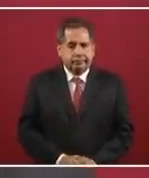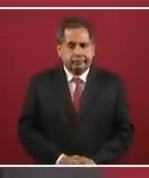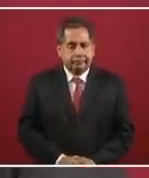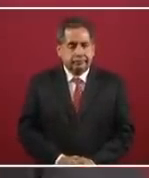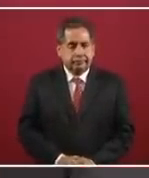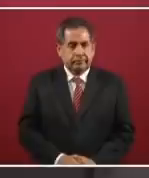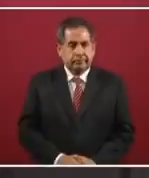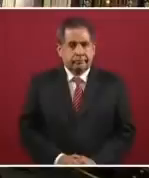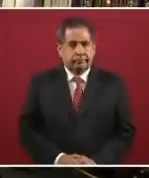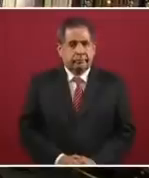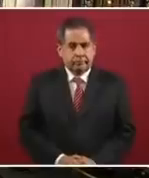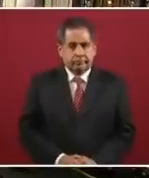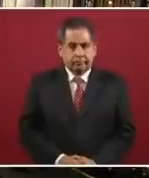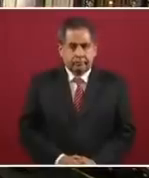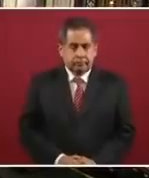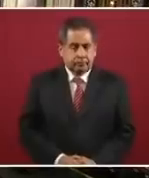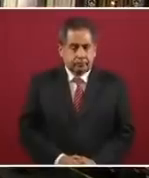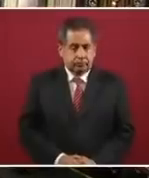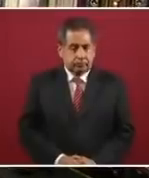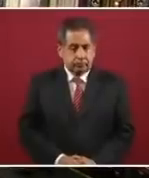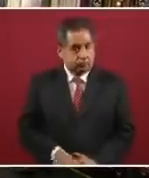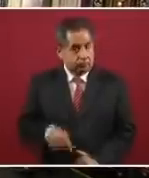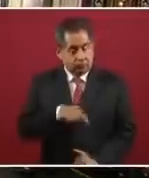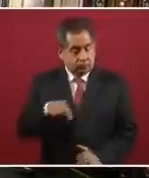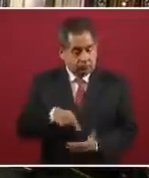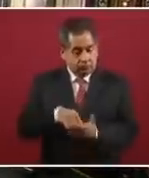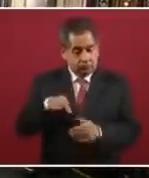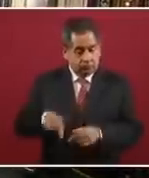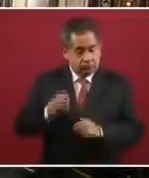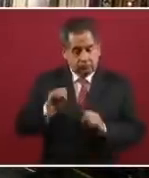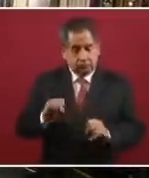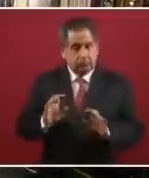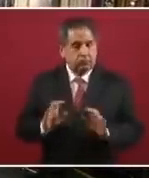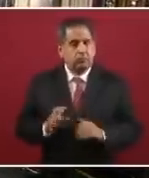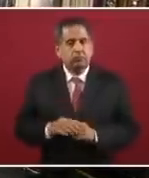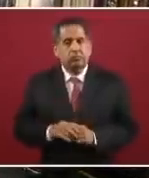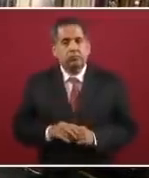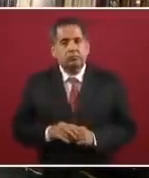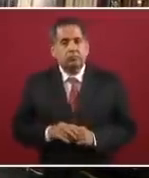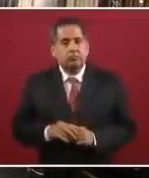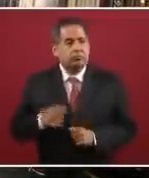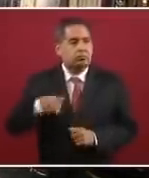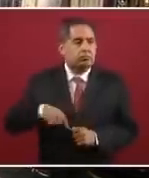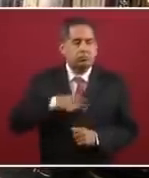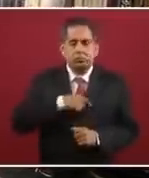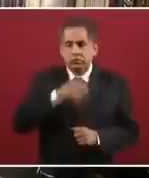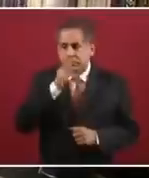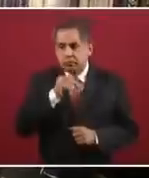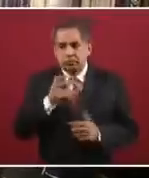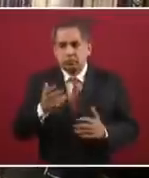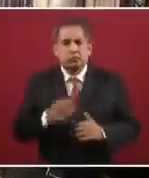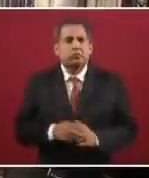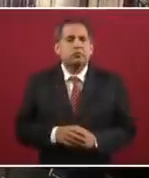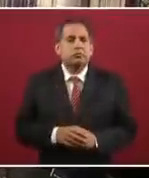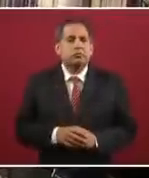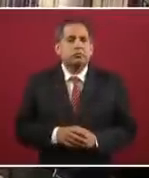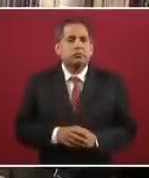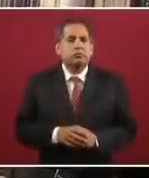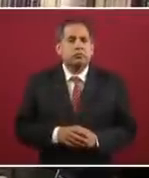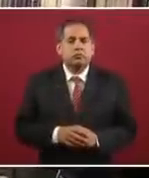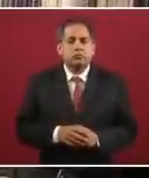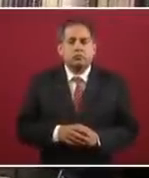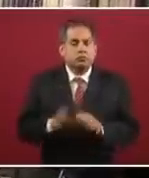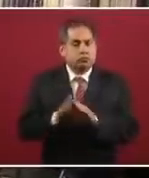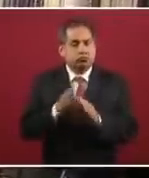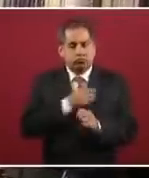Aquí sí, pero nosotros no podríamos dejar